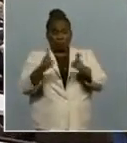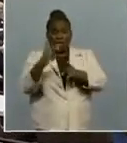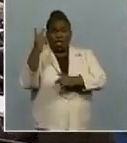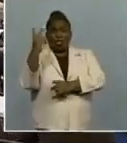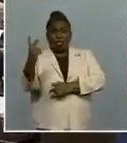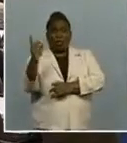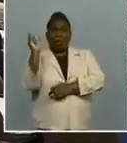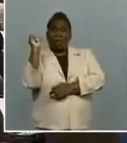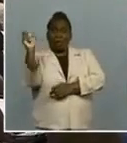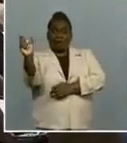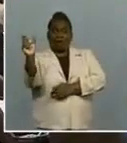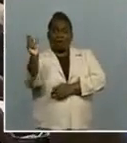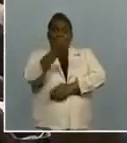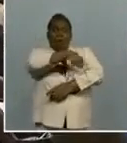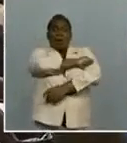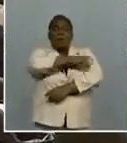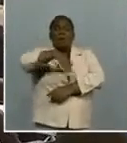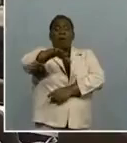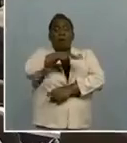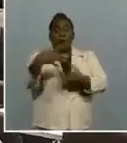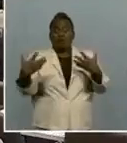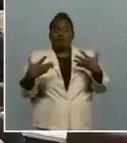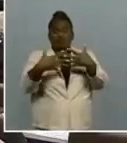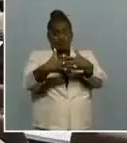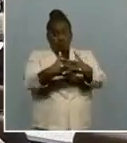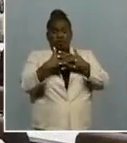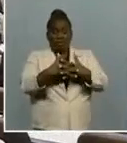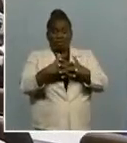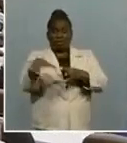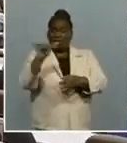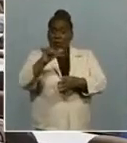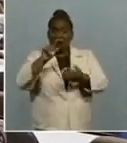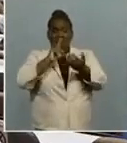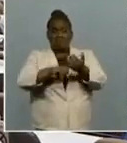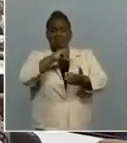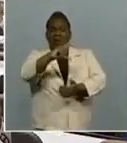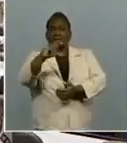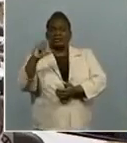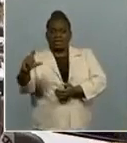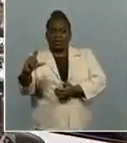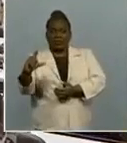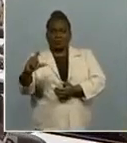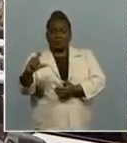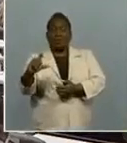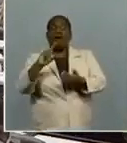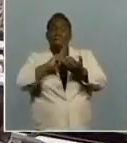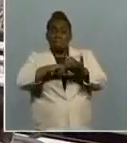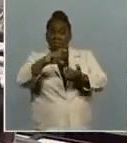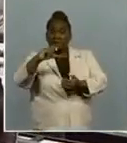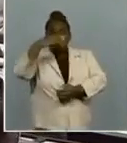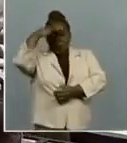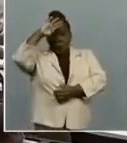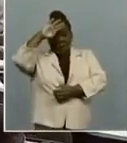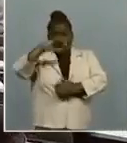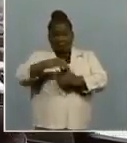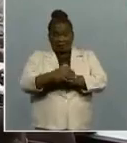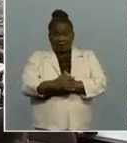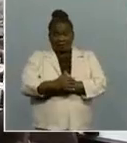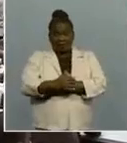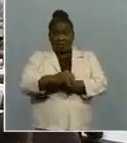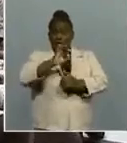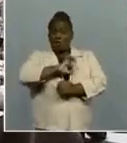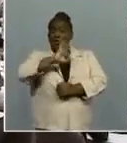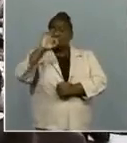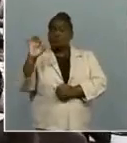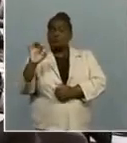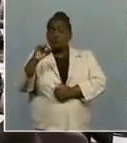palabras pueblo y unidad que es decir partido porque el partido comunista de cuba que nunca ha sido